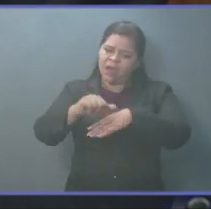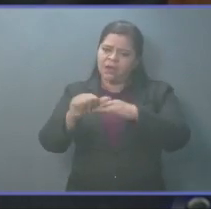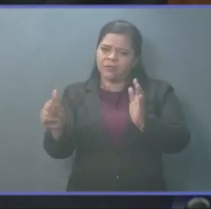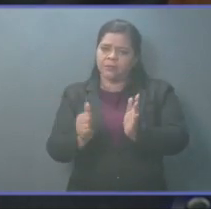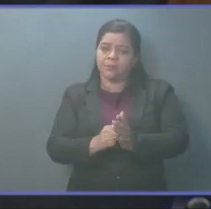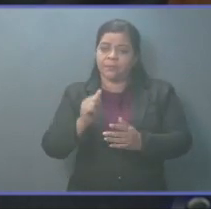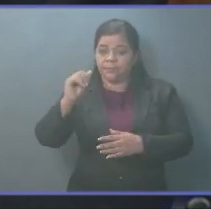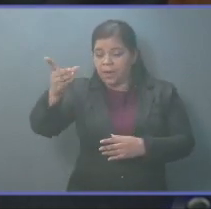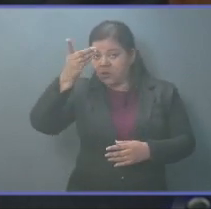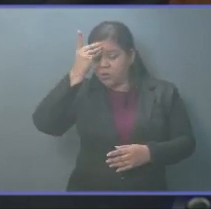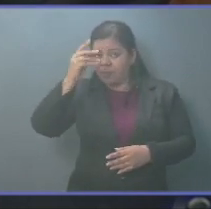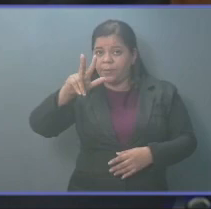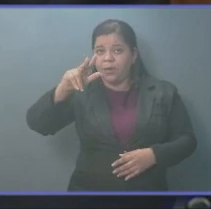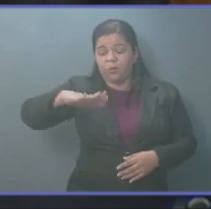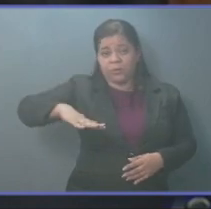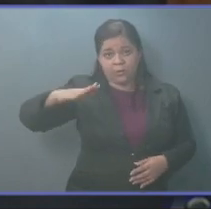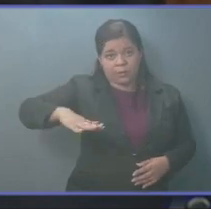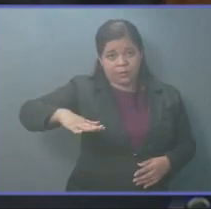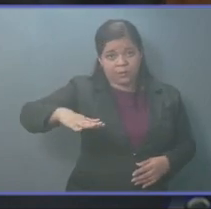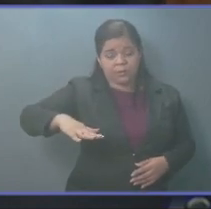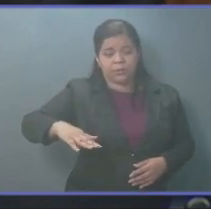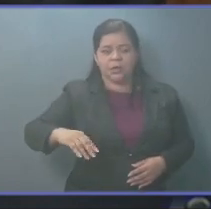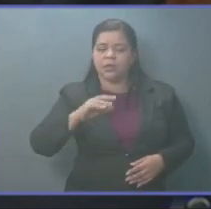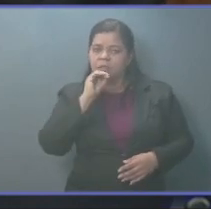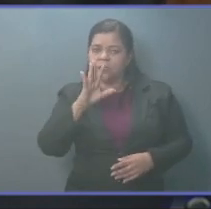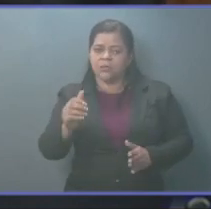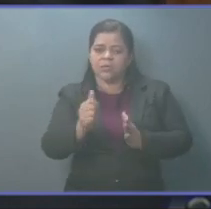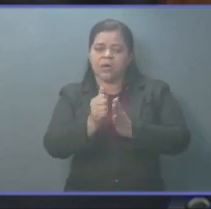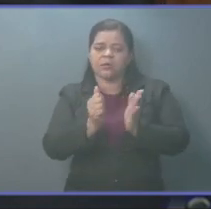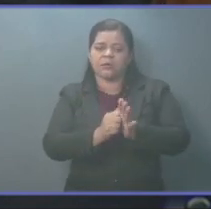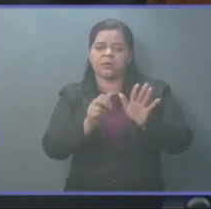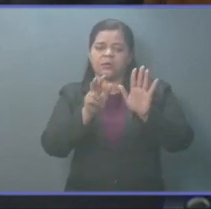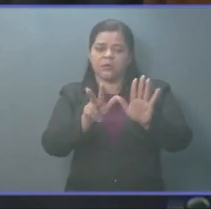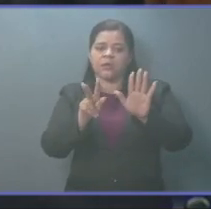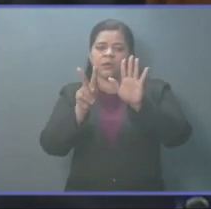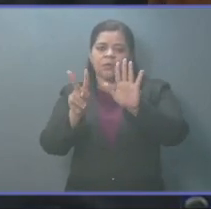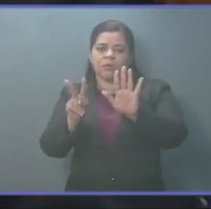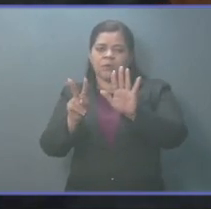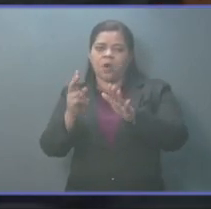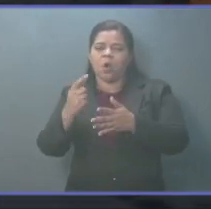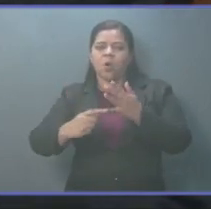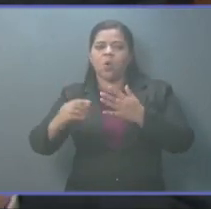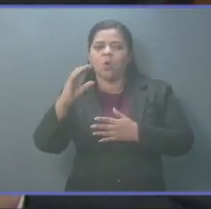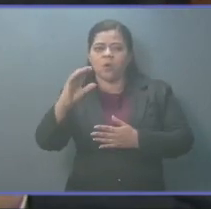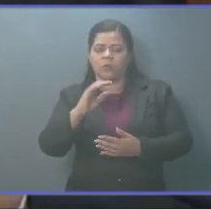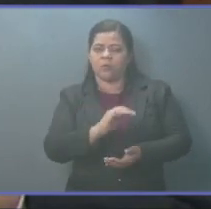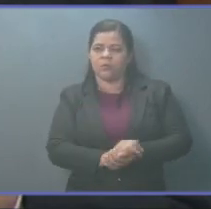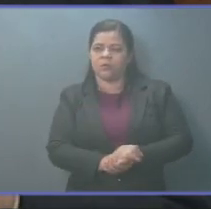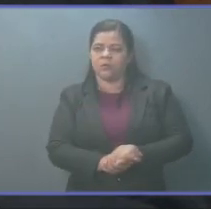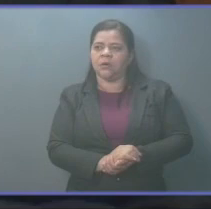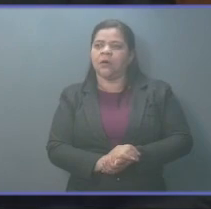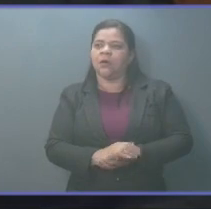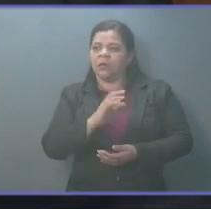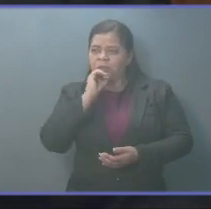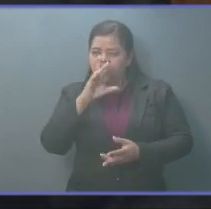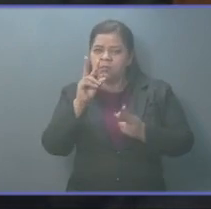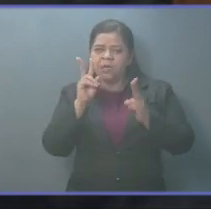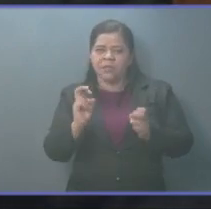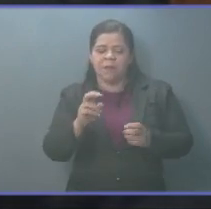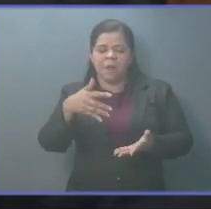este domingo a las 3 p.m. y pone artículo 87 de la Constitución, que es el que se refiere a